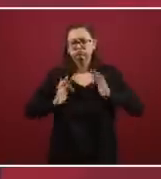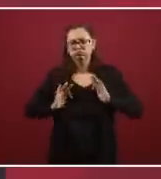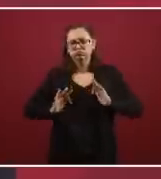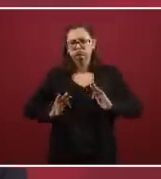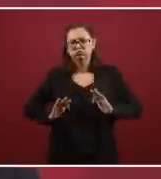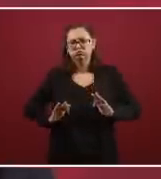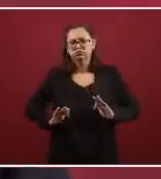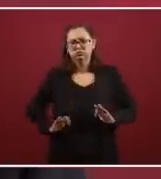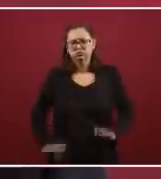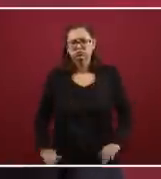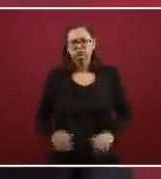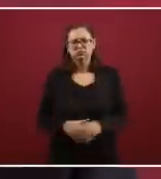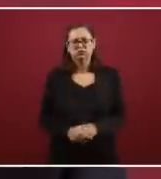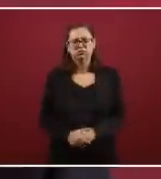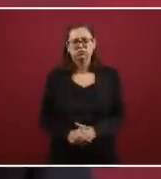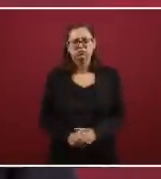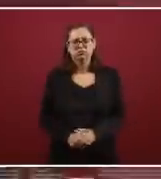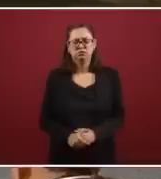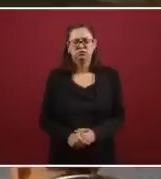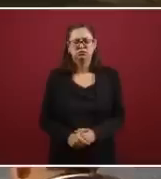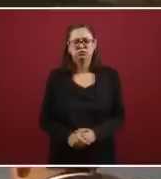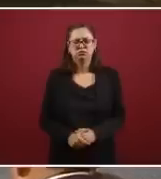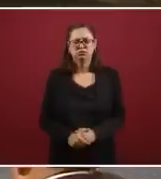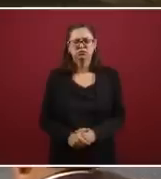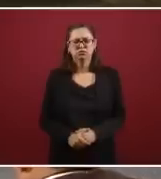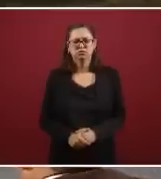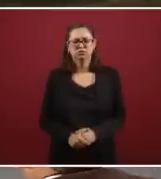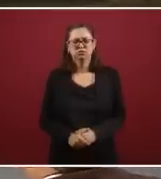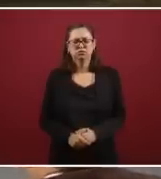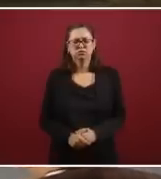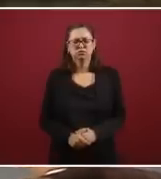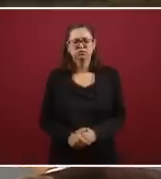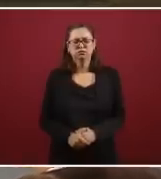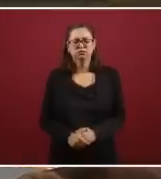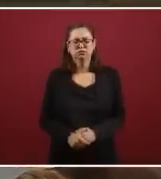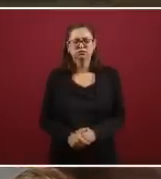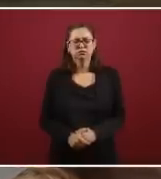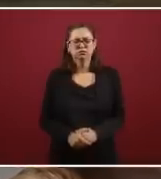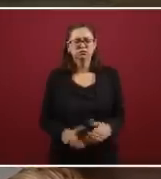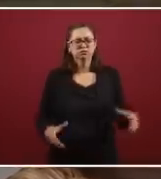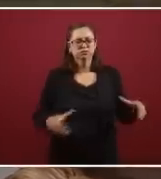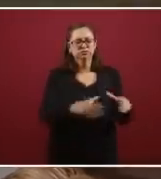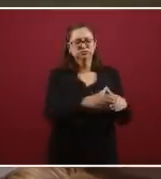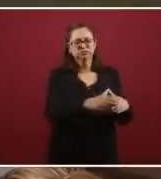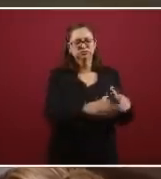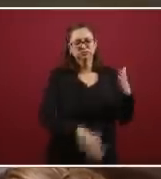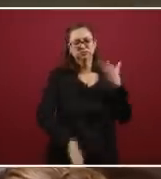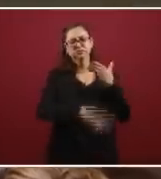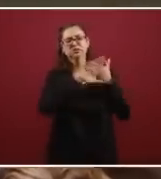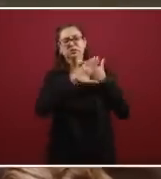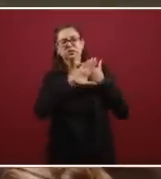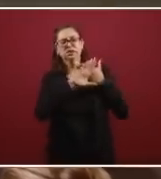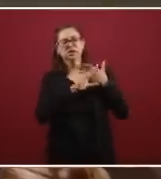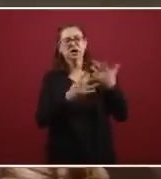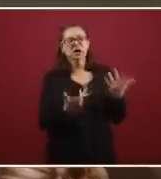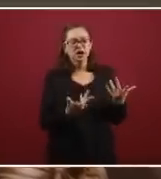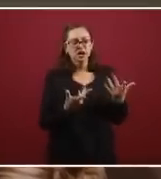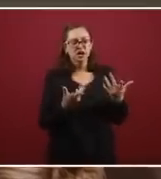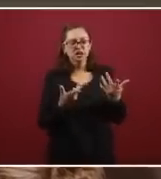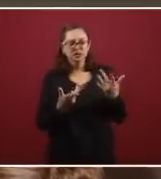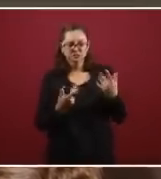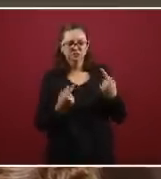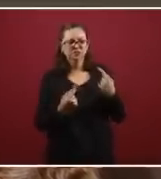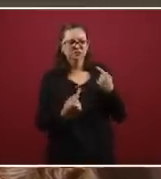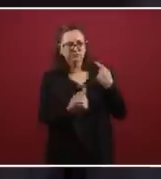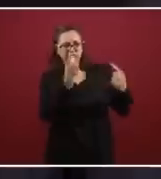que nos den tratos de adversarios a vencer, no de enemigos a destruir.